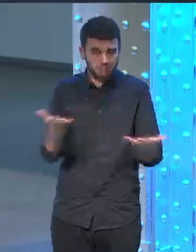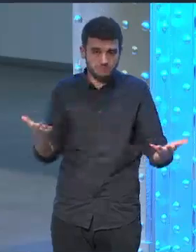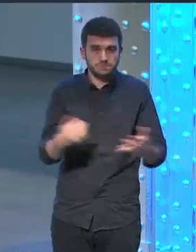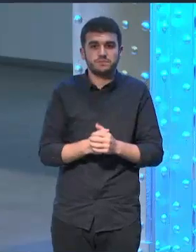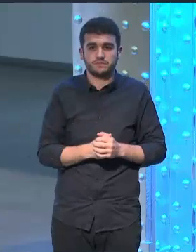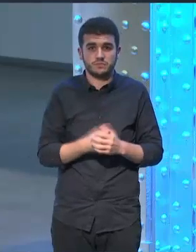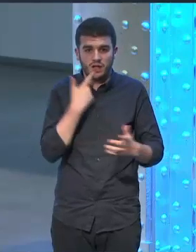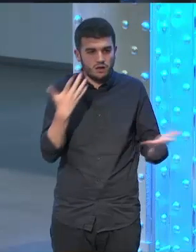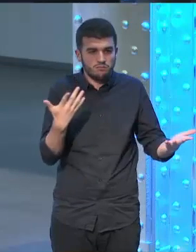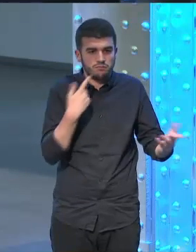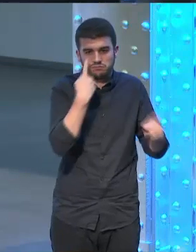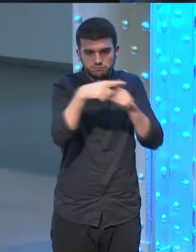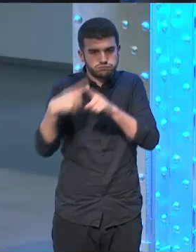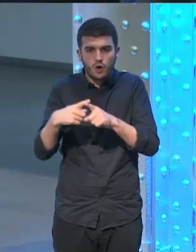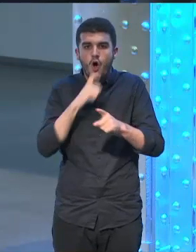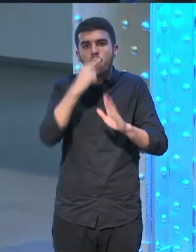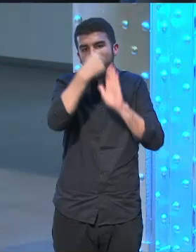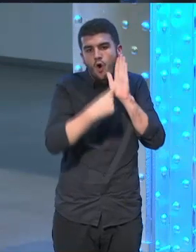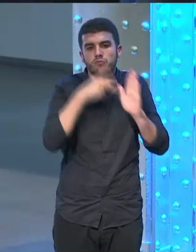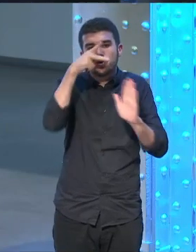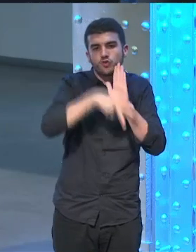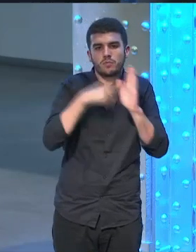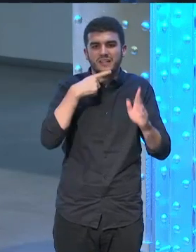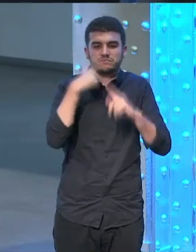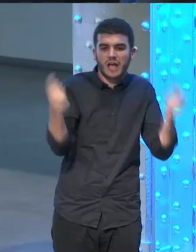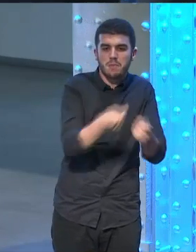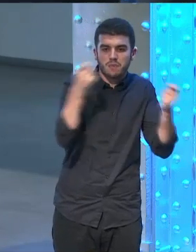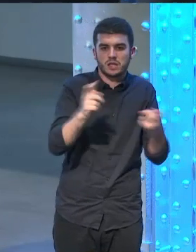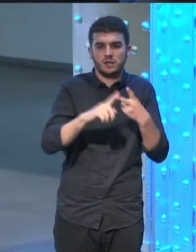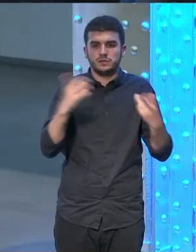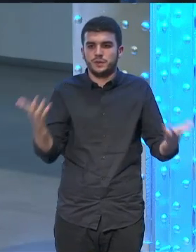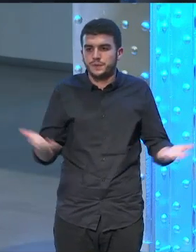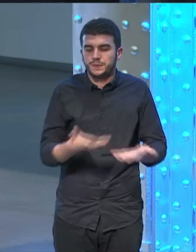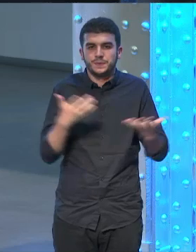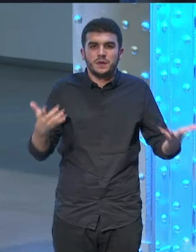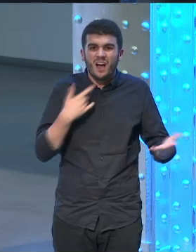bueno, diferentes medidas, acciones, campañas, etcétera, ¿no? Que puedan